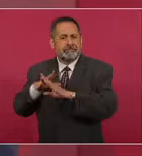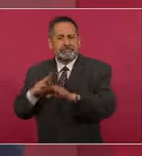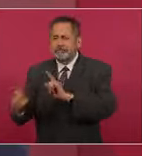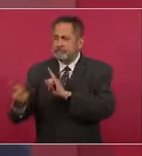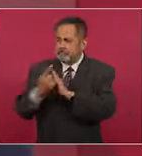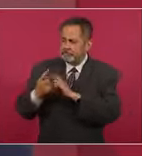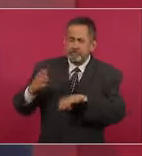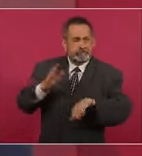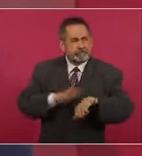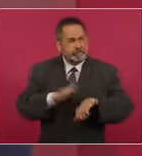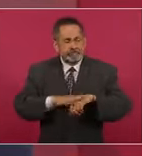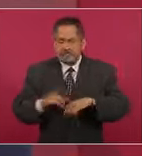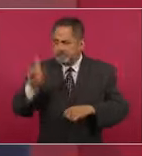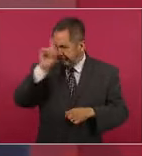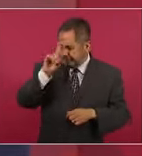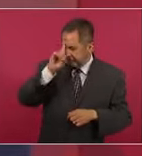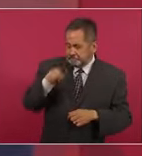Quintín,